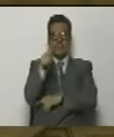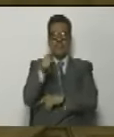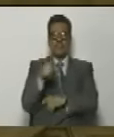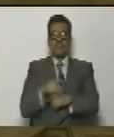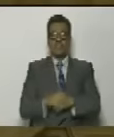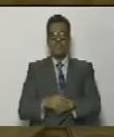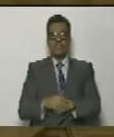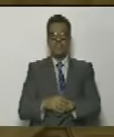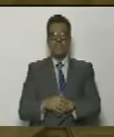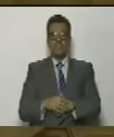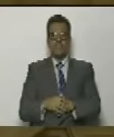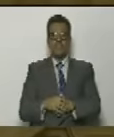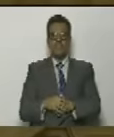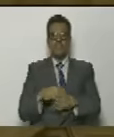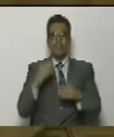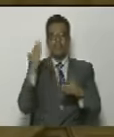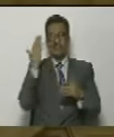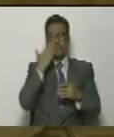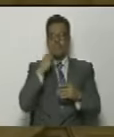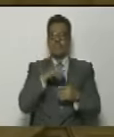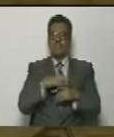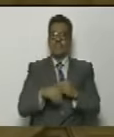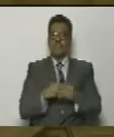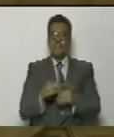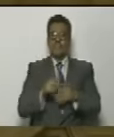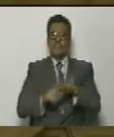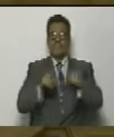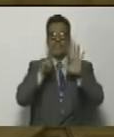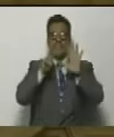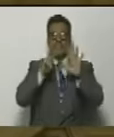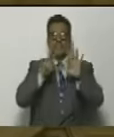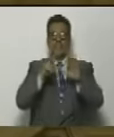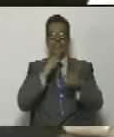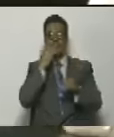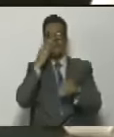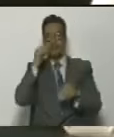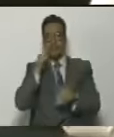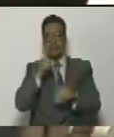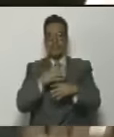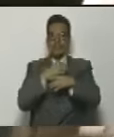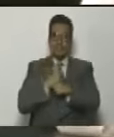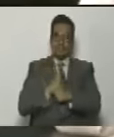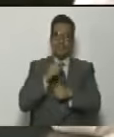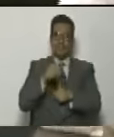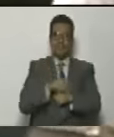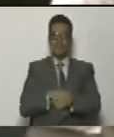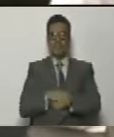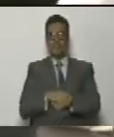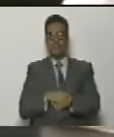señas, de este Parlamento. Él siempre dice, el que respira, aspira, diputado.